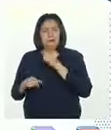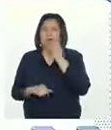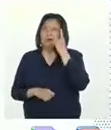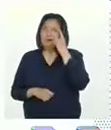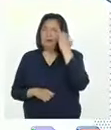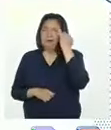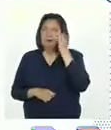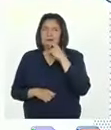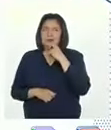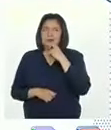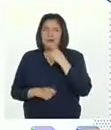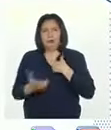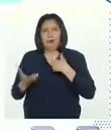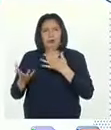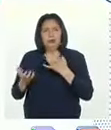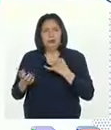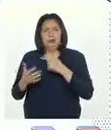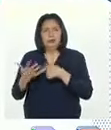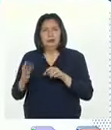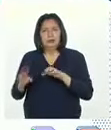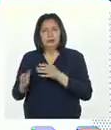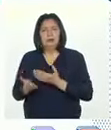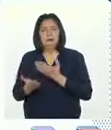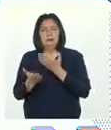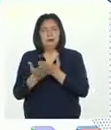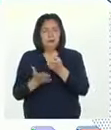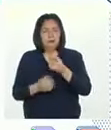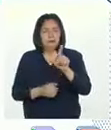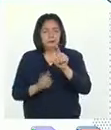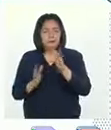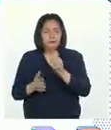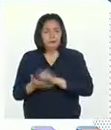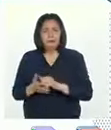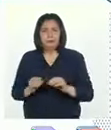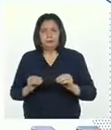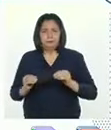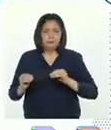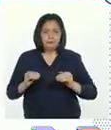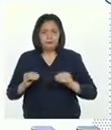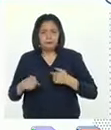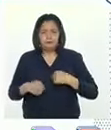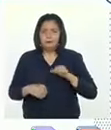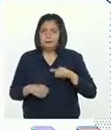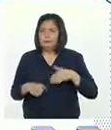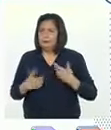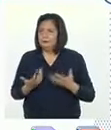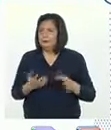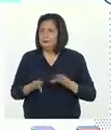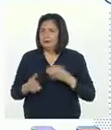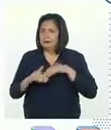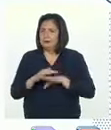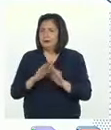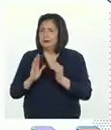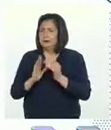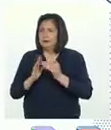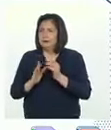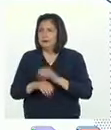me ocurrió que lo que quiero lograr es proponerle a Luis actividades físicas que puedan hacerlas en casa.